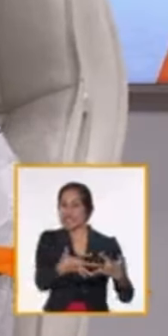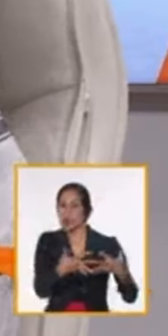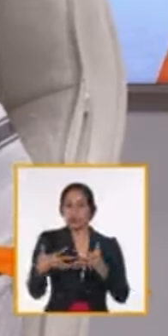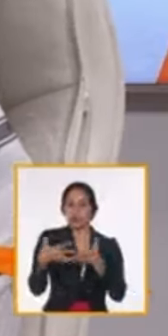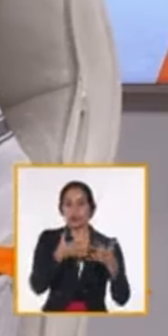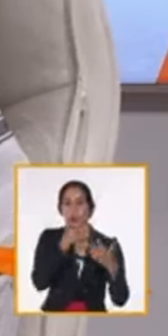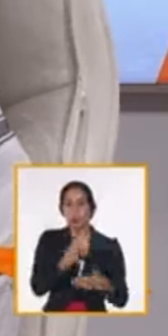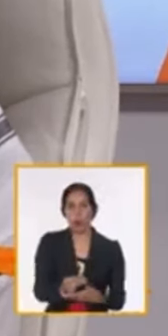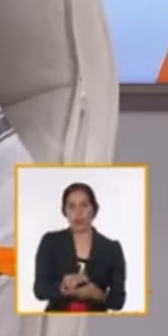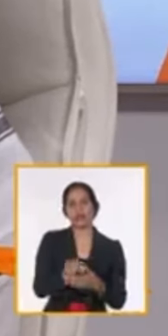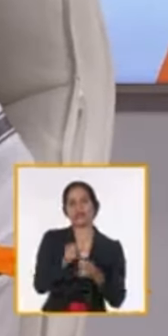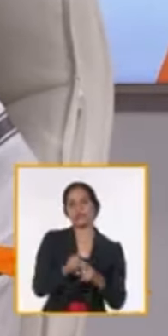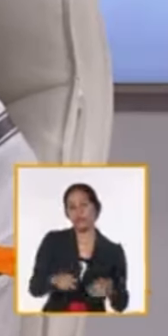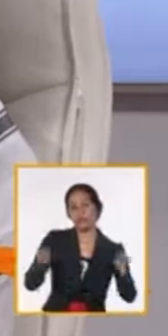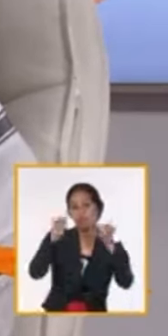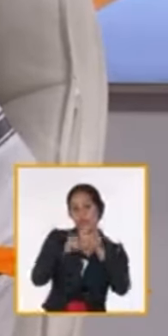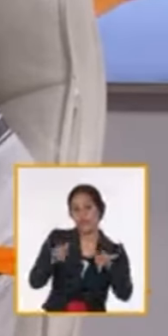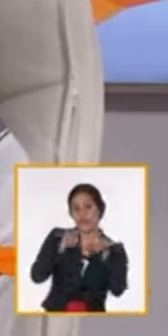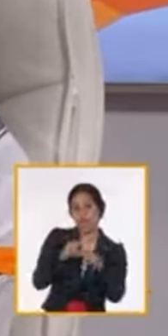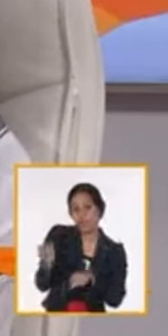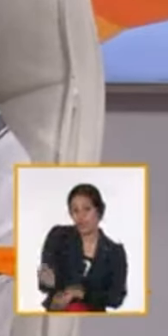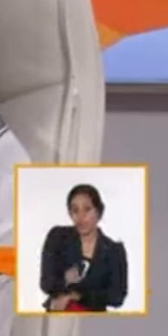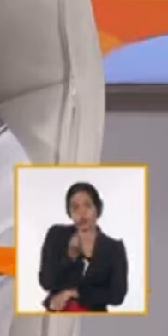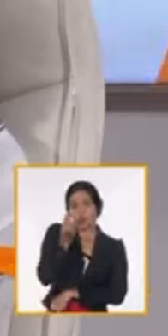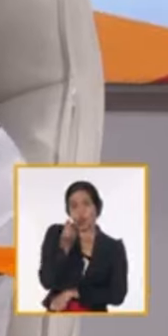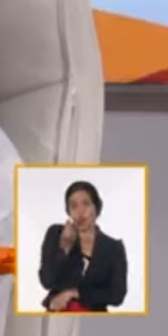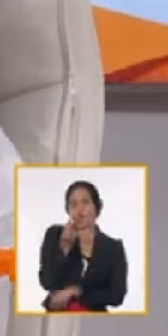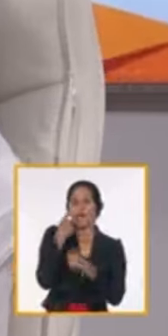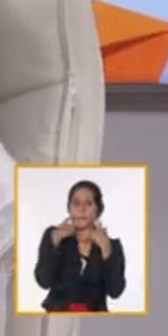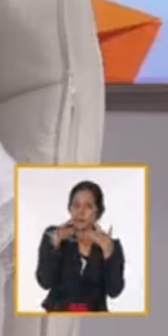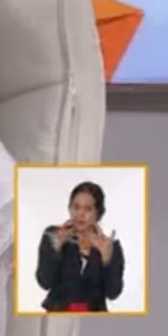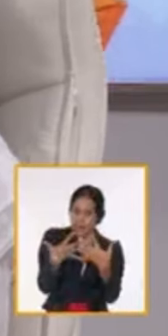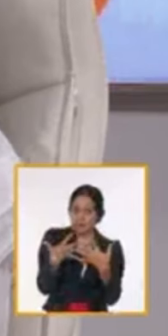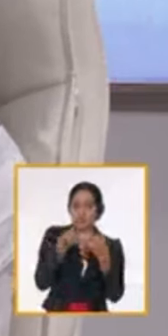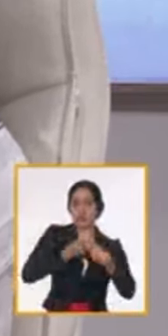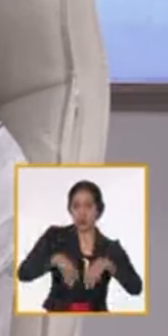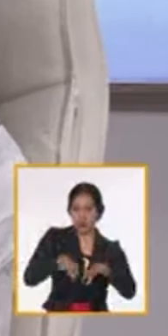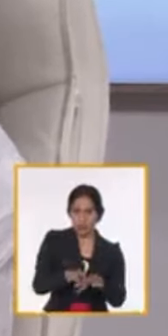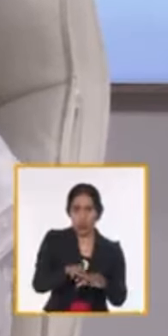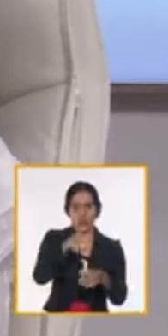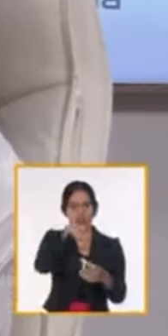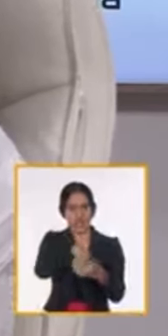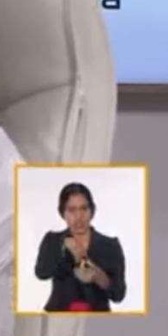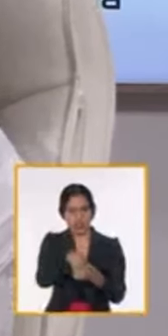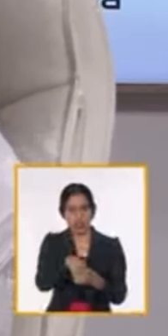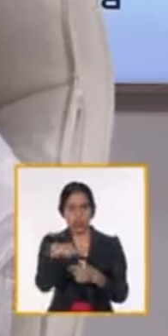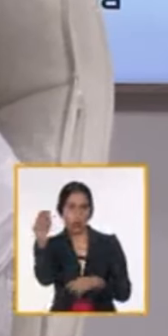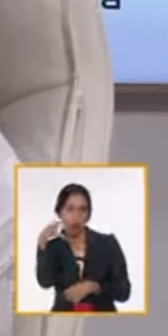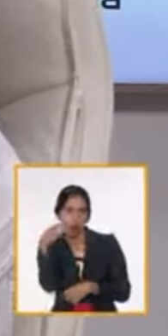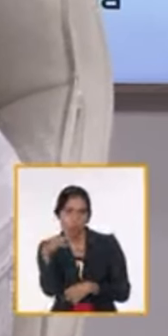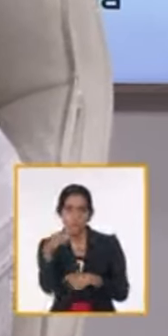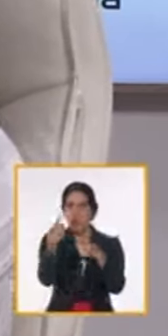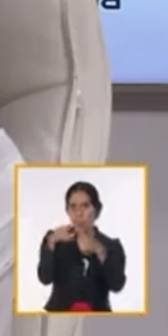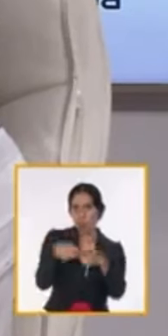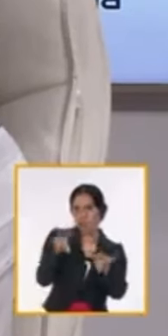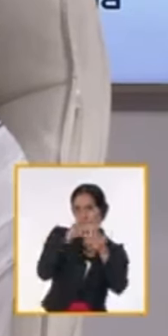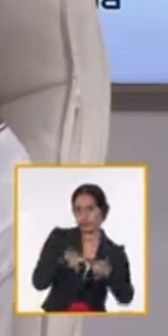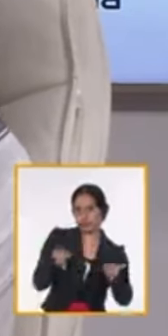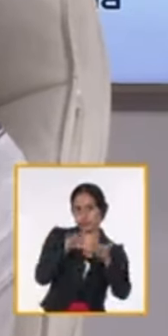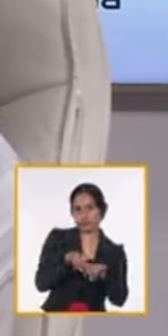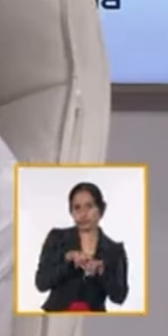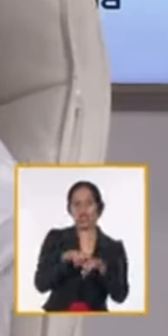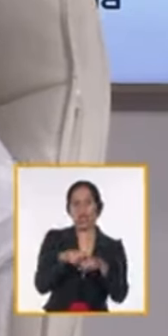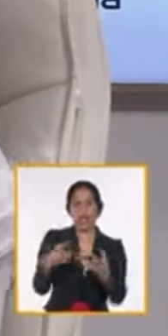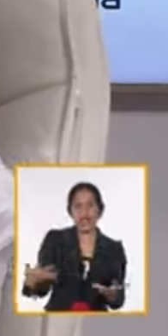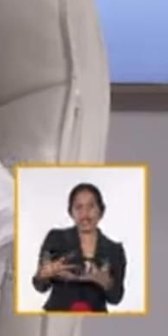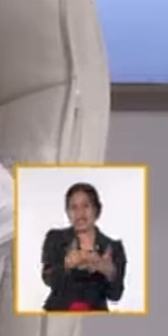general, no solamente es algo que está ocurriendo en la Universidad de Columbia, sino en todo el país, en toda América del